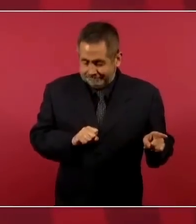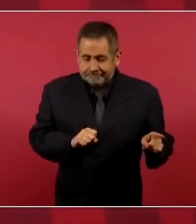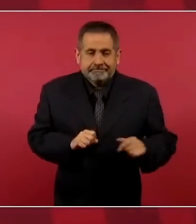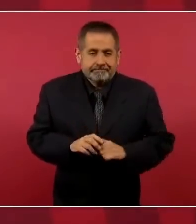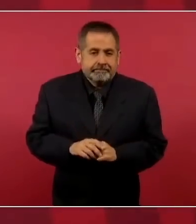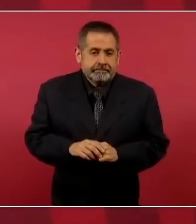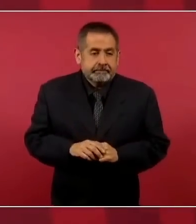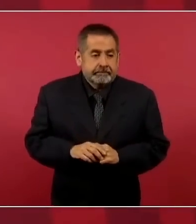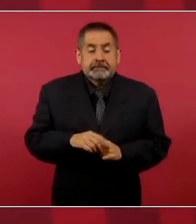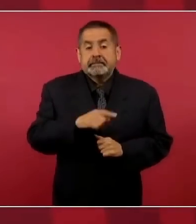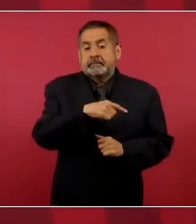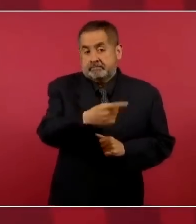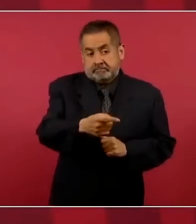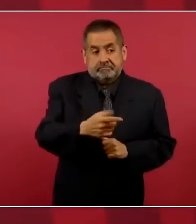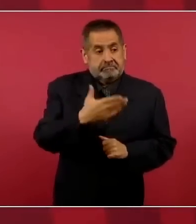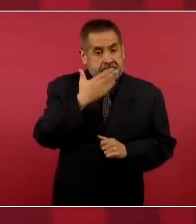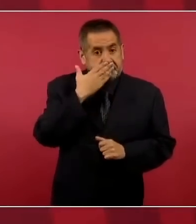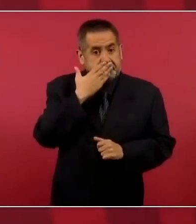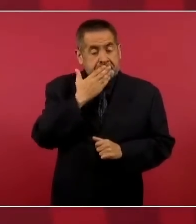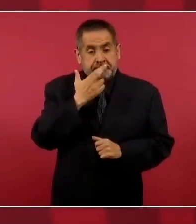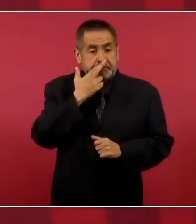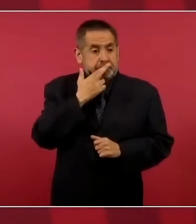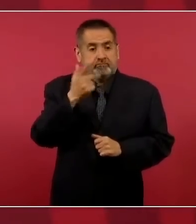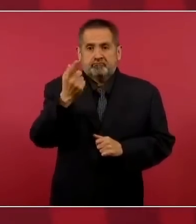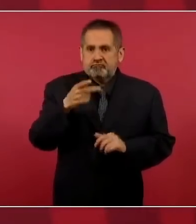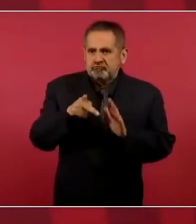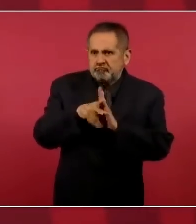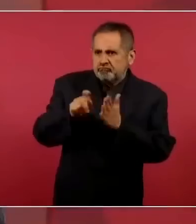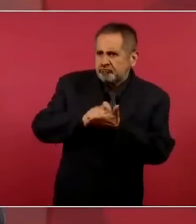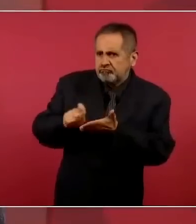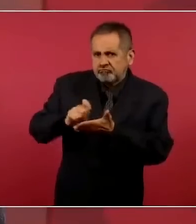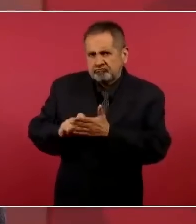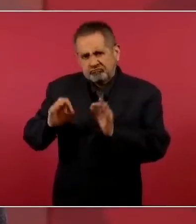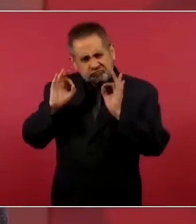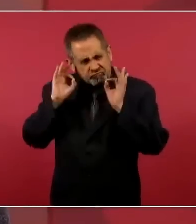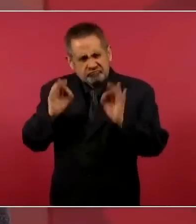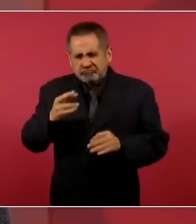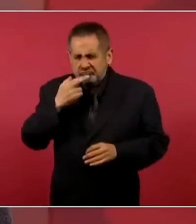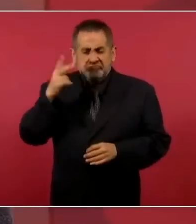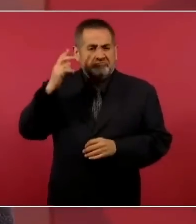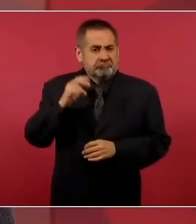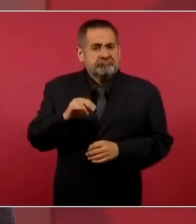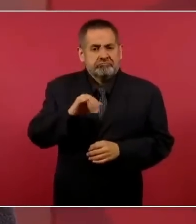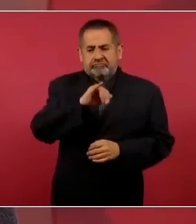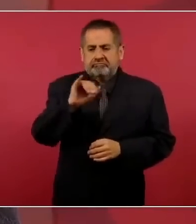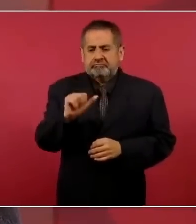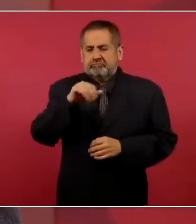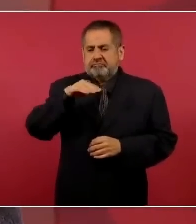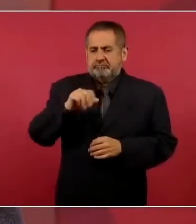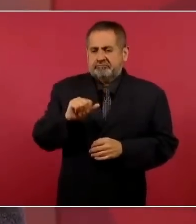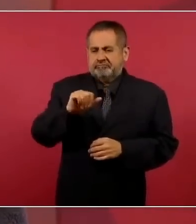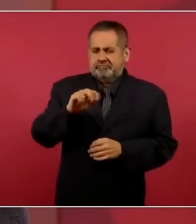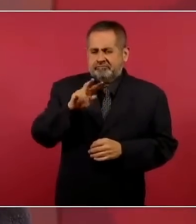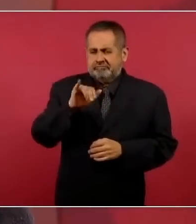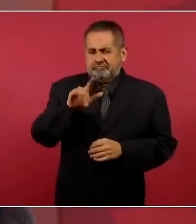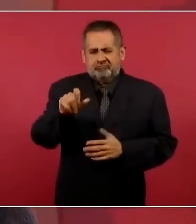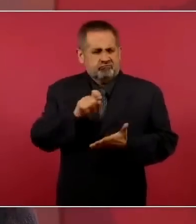que era uno de los mejores periodistas de México, con una